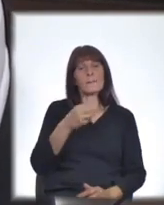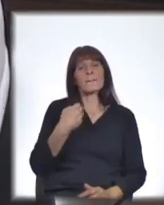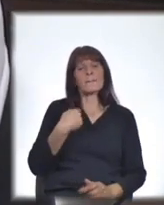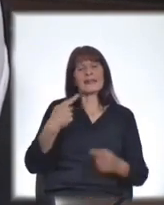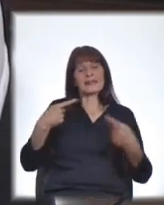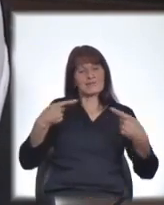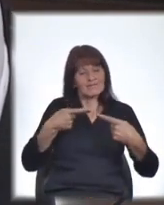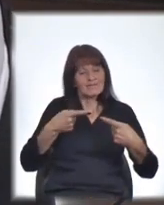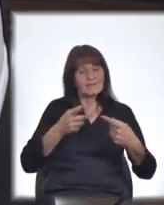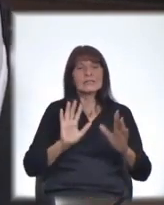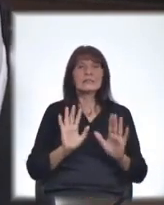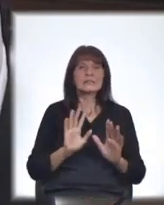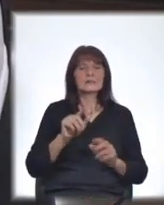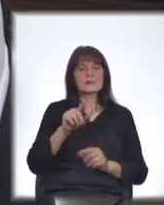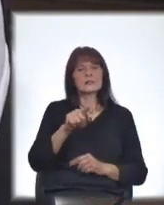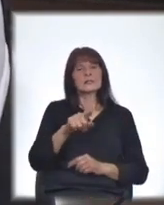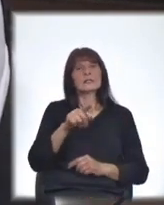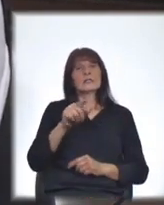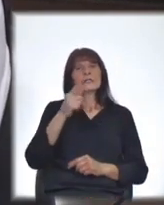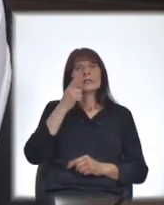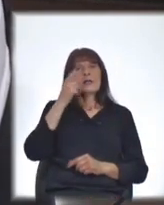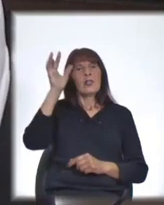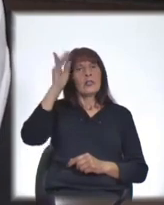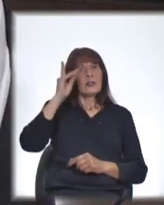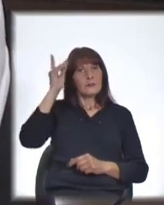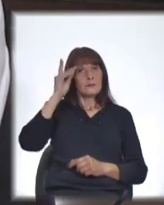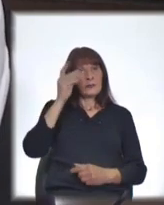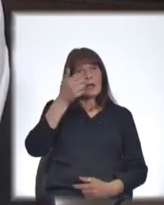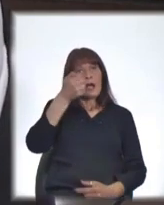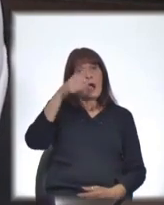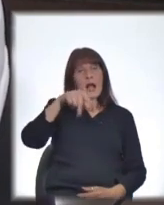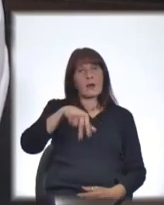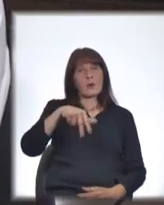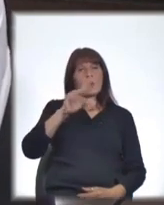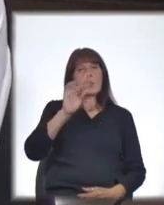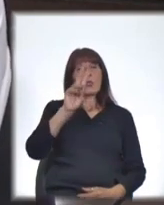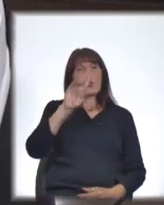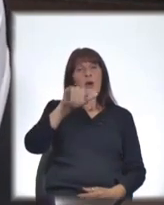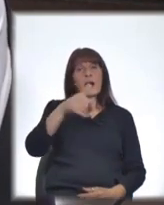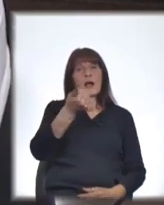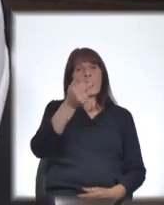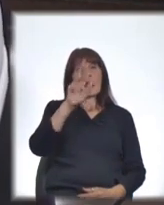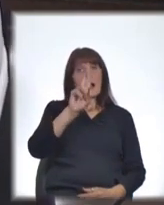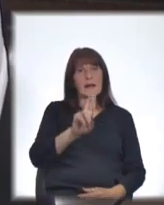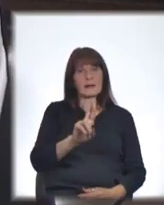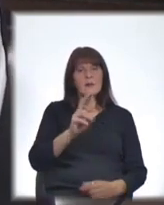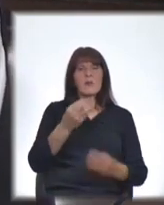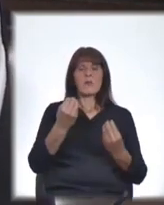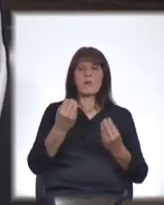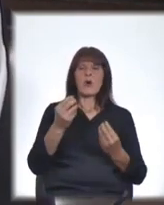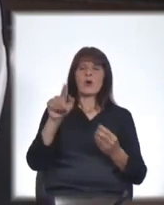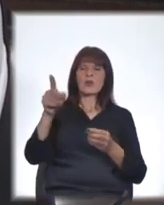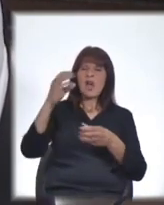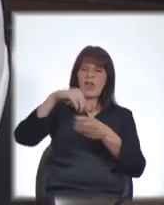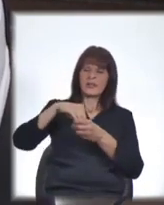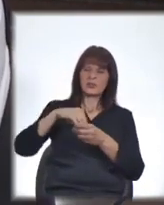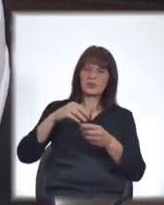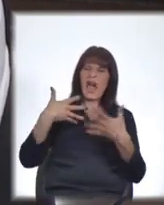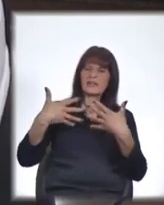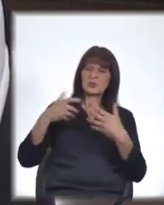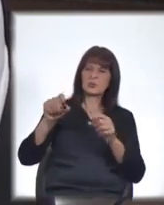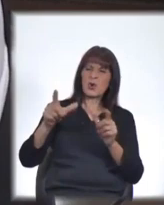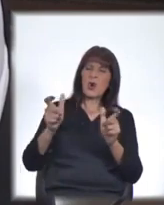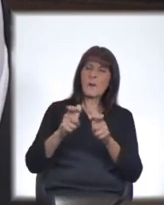discrepo, con el señor diputado Andújar, por la conducción que tuvo en la comisión. Porque fue